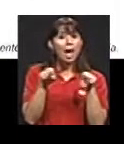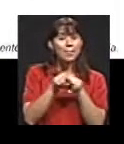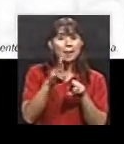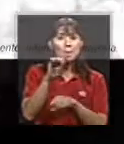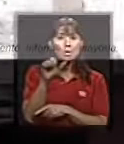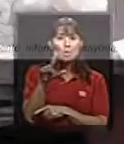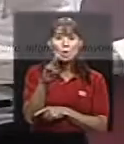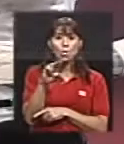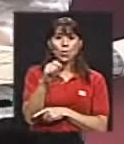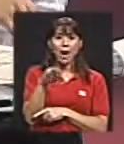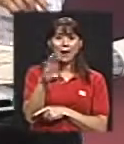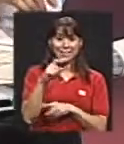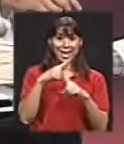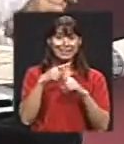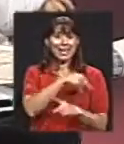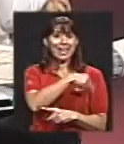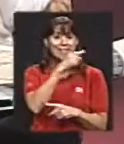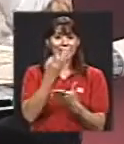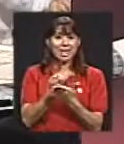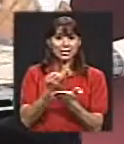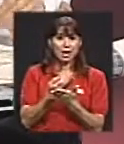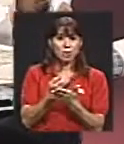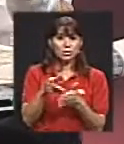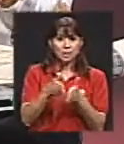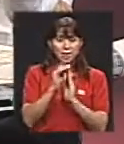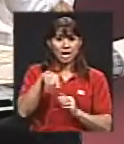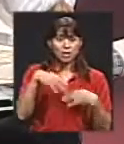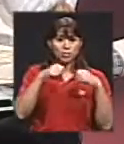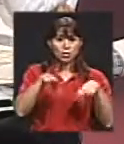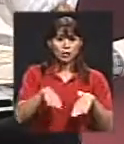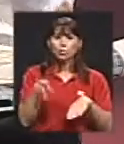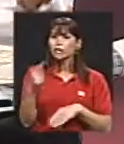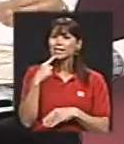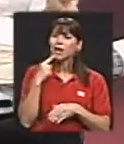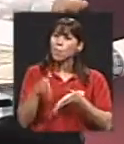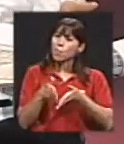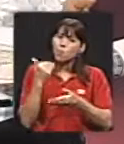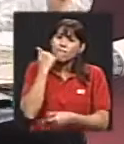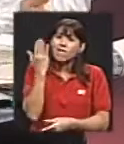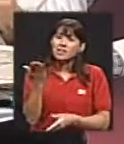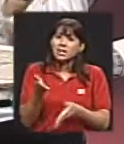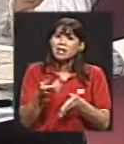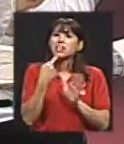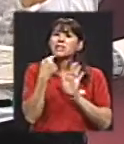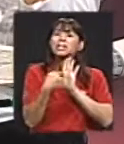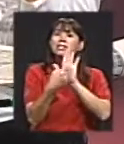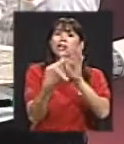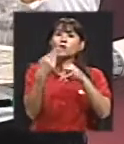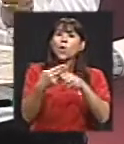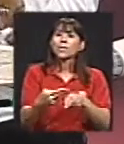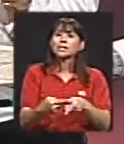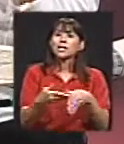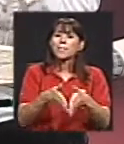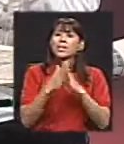el ex gerente financiero ustedes y es muy fácil es citar estos nombres y pedirles ahora la renuncia y casi que decir que ellos eran los responsables de